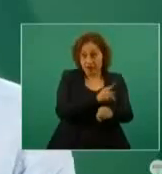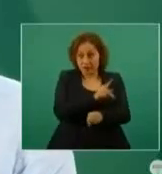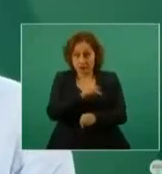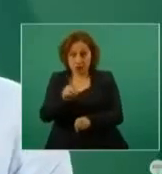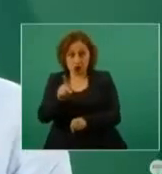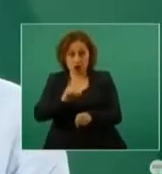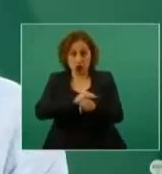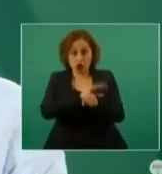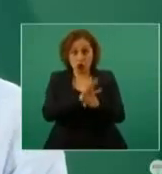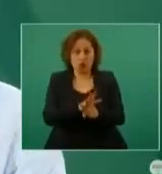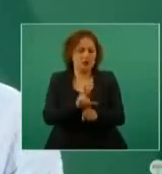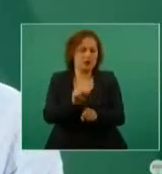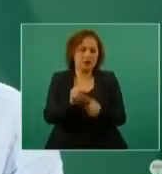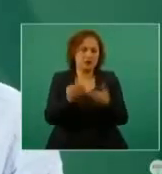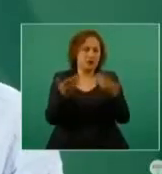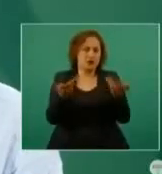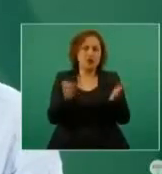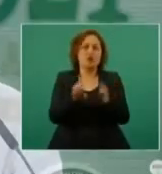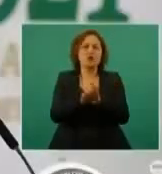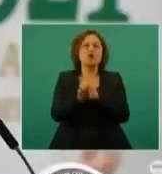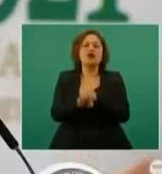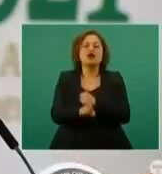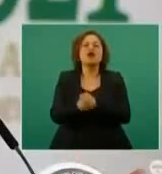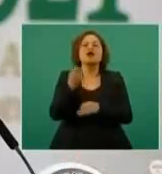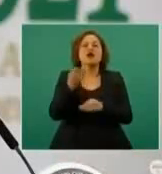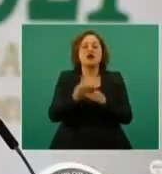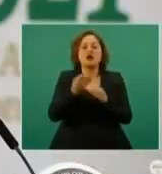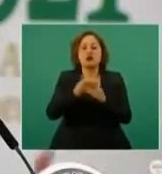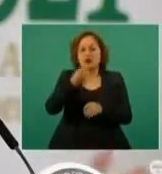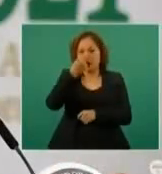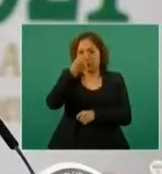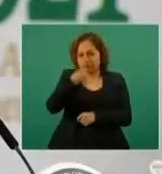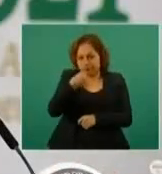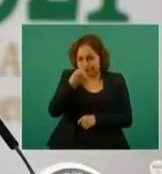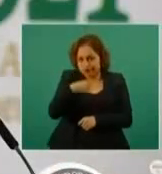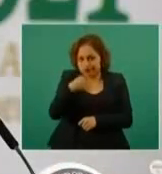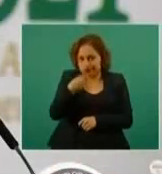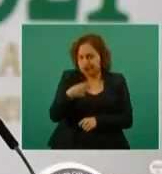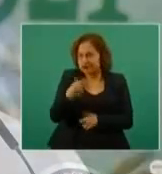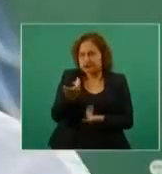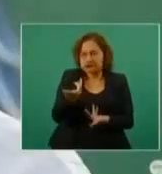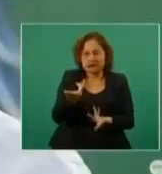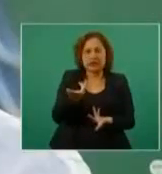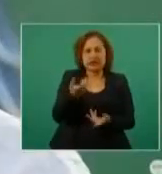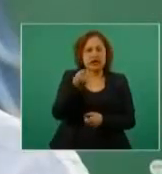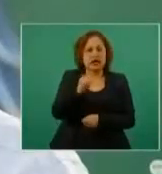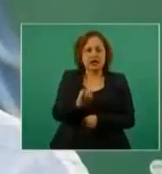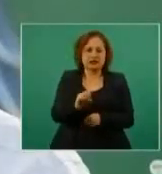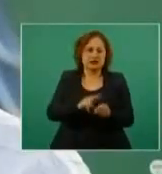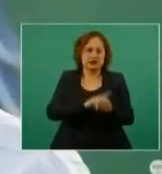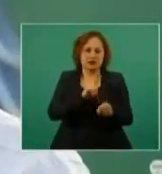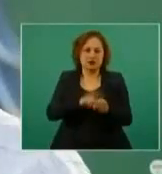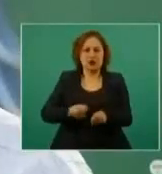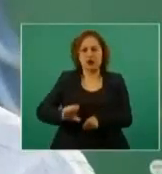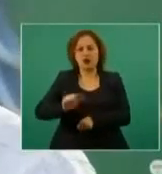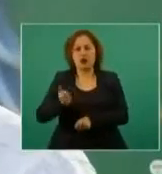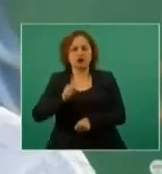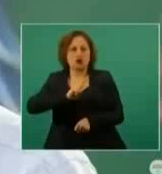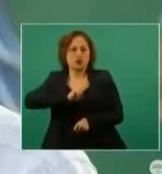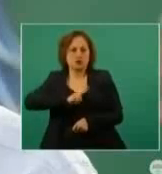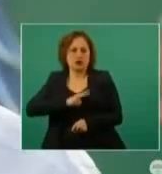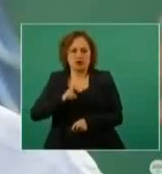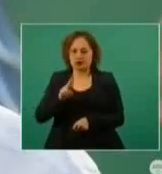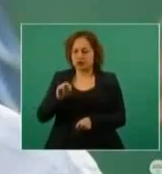escucharon, López-Gatell asegura que lo que padece es un catarro común, una gripita, y que se